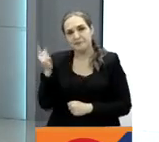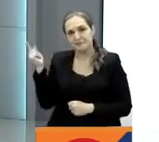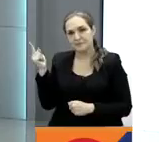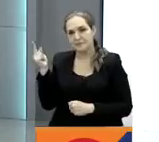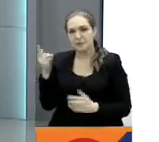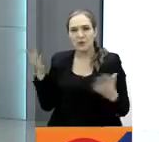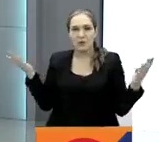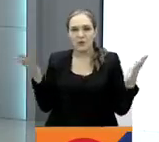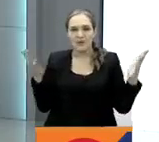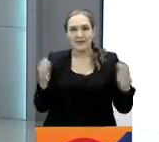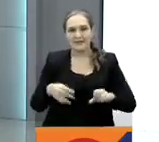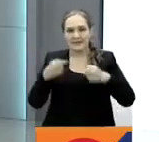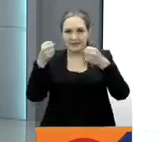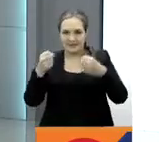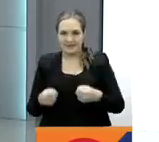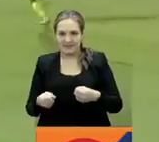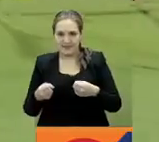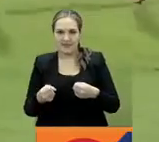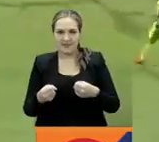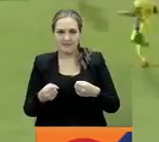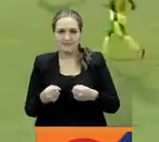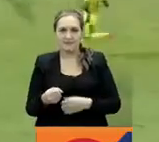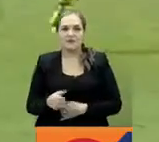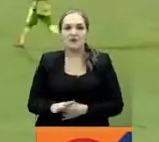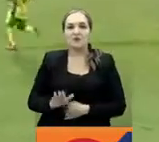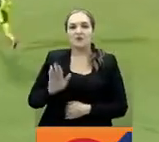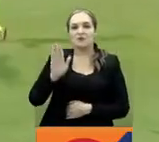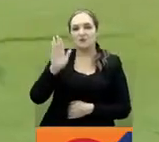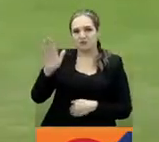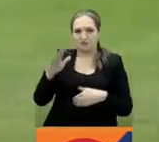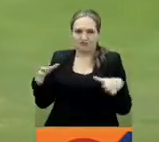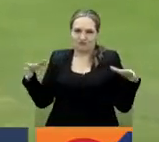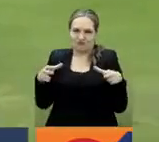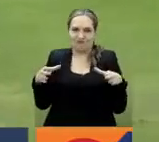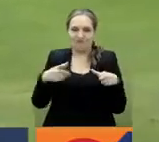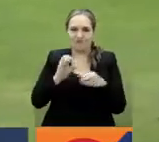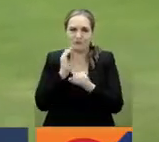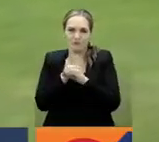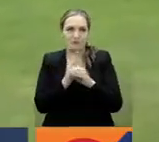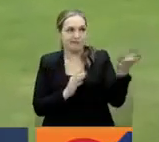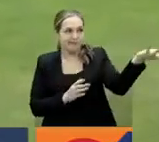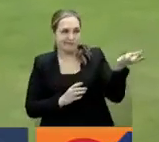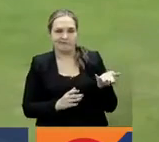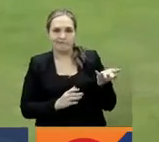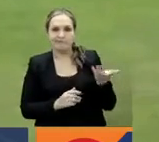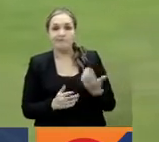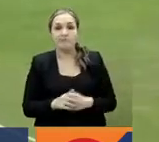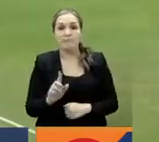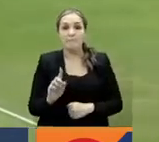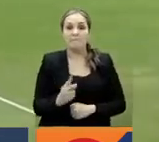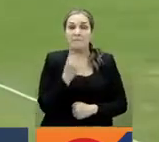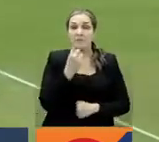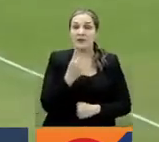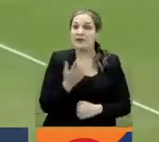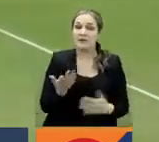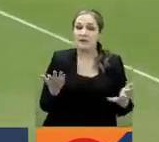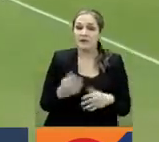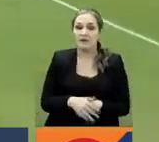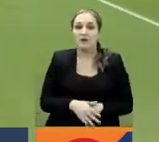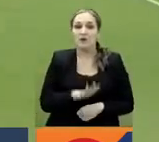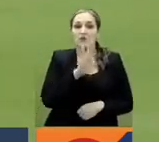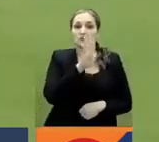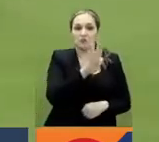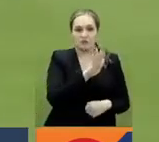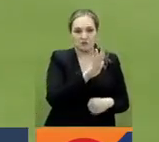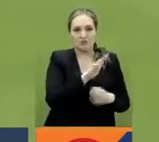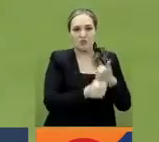ubicamos en el Estadio Guillermo Plazas al Cid para que ustedes puedan ver lo que ocurrió, y este fue el primer tanto que llegó por parte de la visita